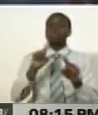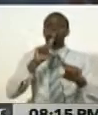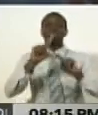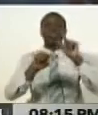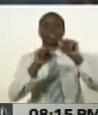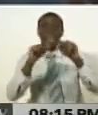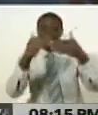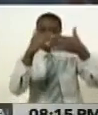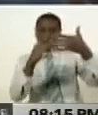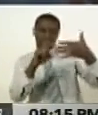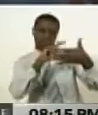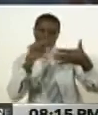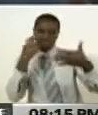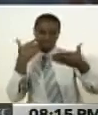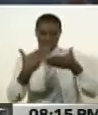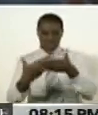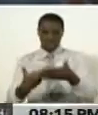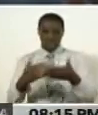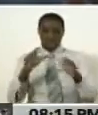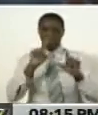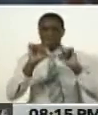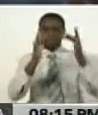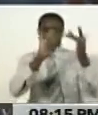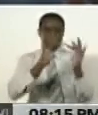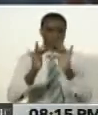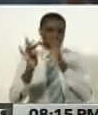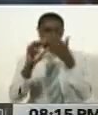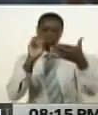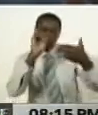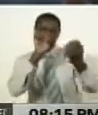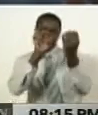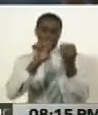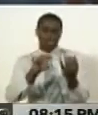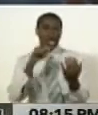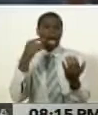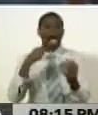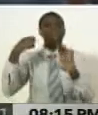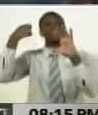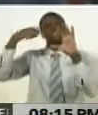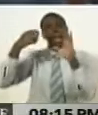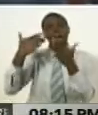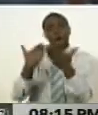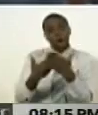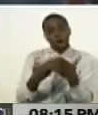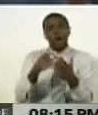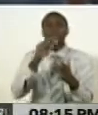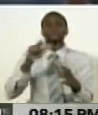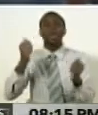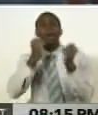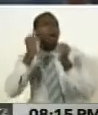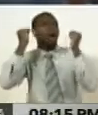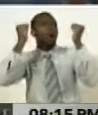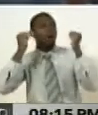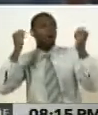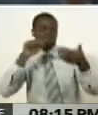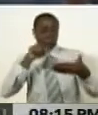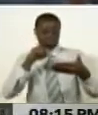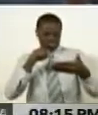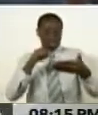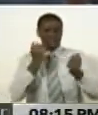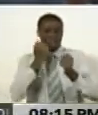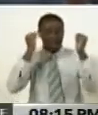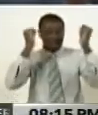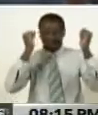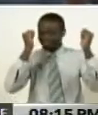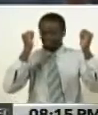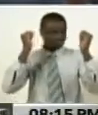estas personas, en donde ellos han colgado unos videos con protestantes, que más que protestantes